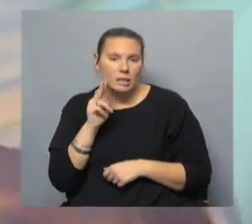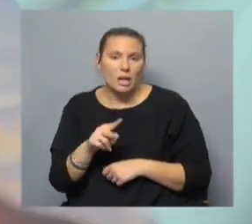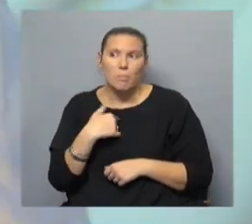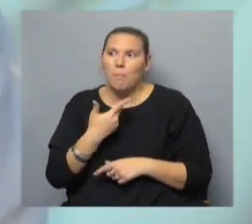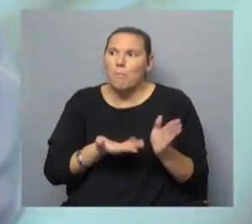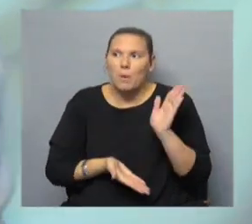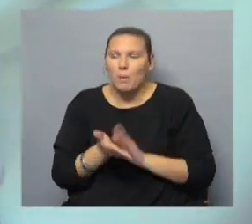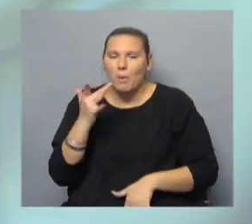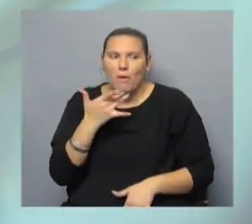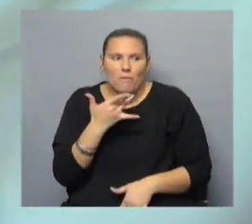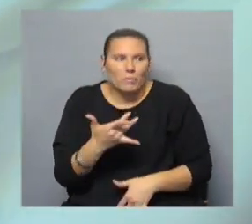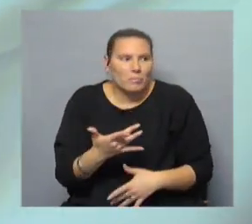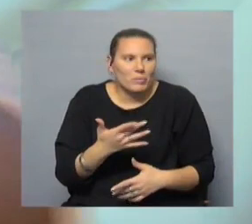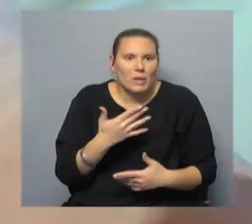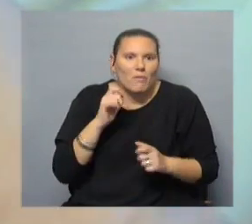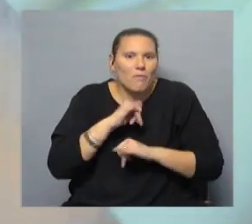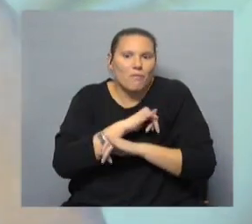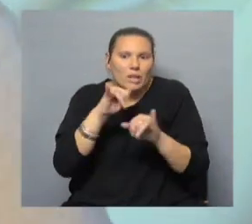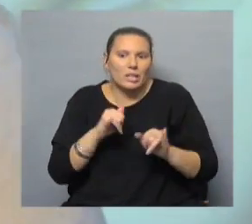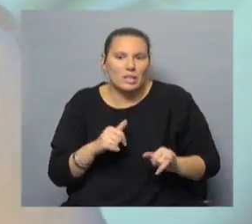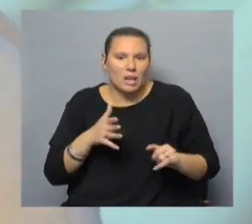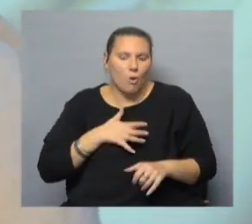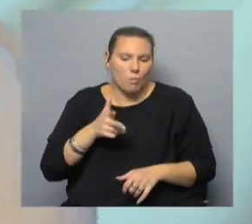maravillada porque ves, la humanidad está acá.